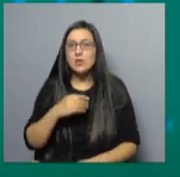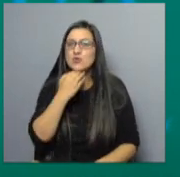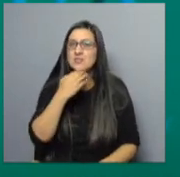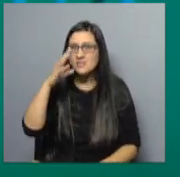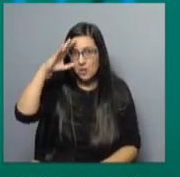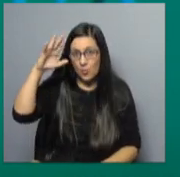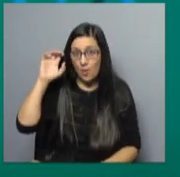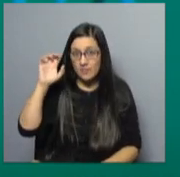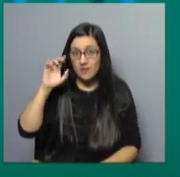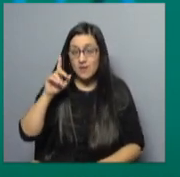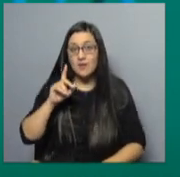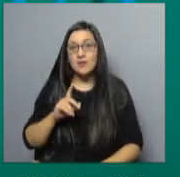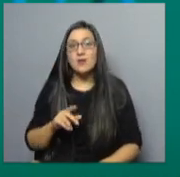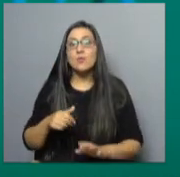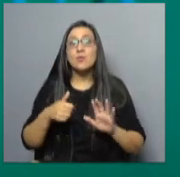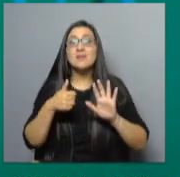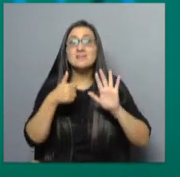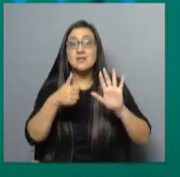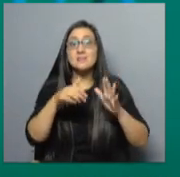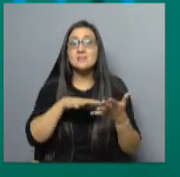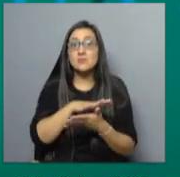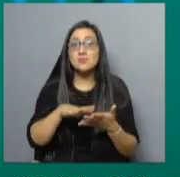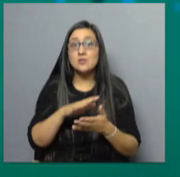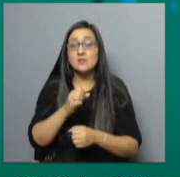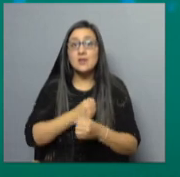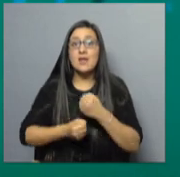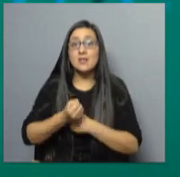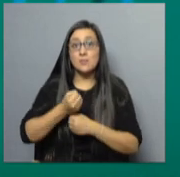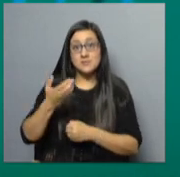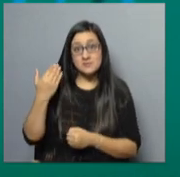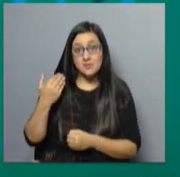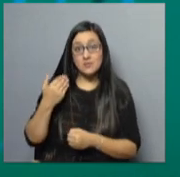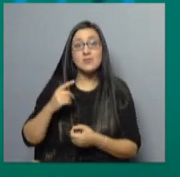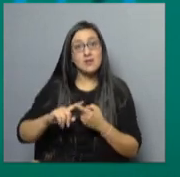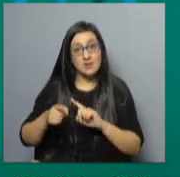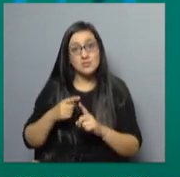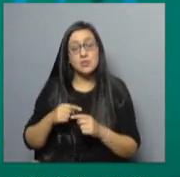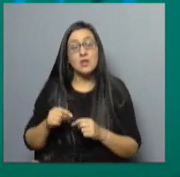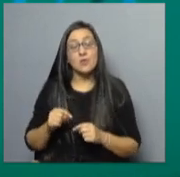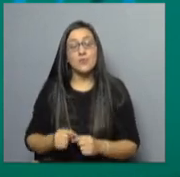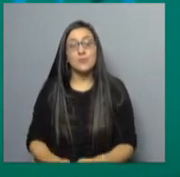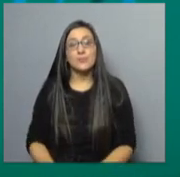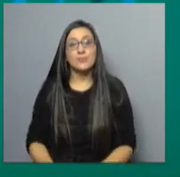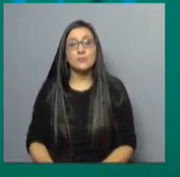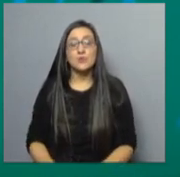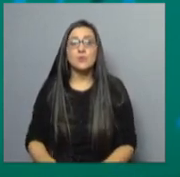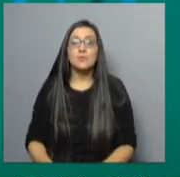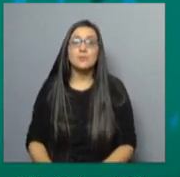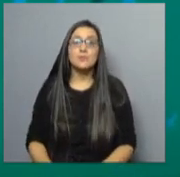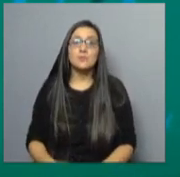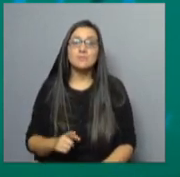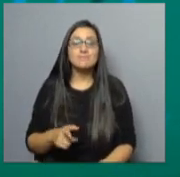seguramente muchos de esos seis casos que se mencionan del año 2020 tengan que ver con ese primer trimestre un